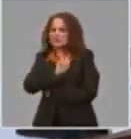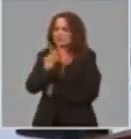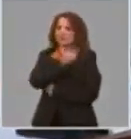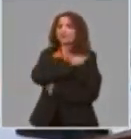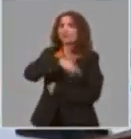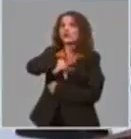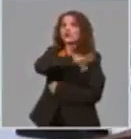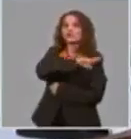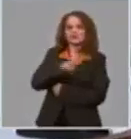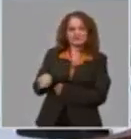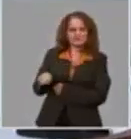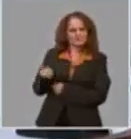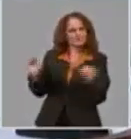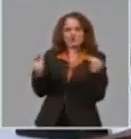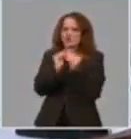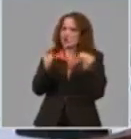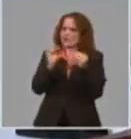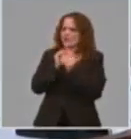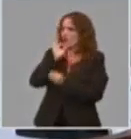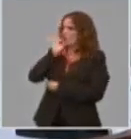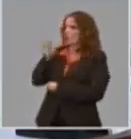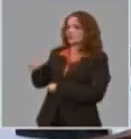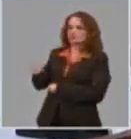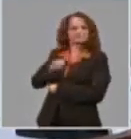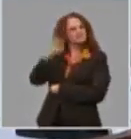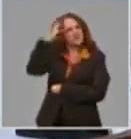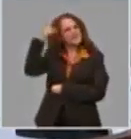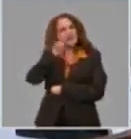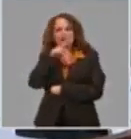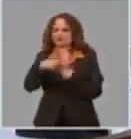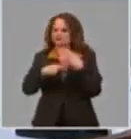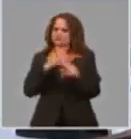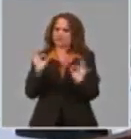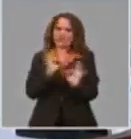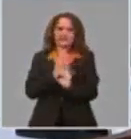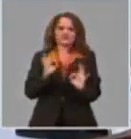sembremos odio ni que sembremos